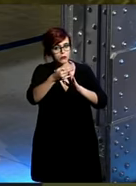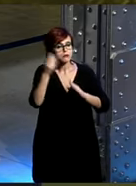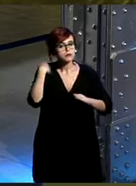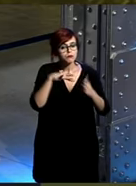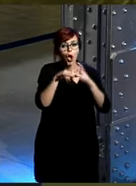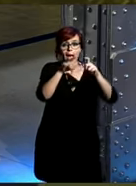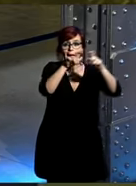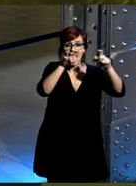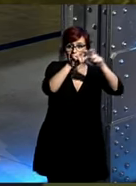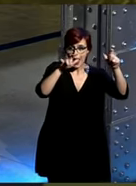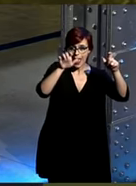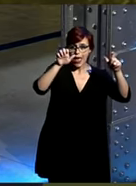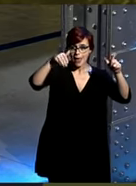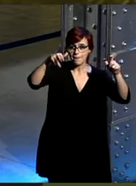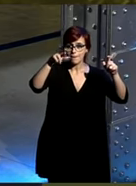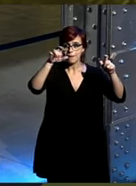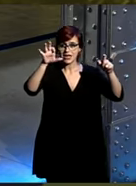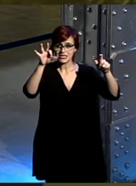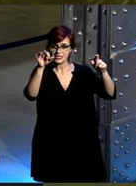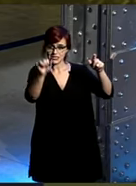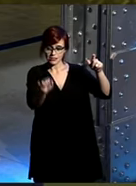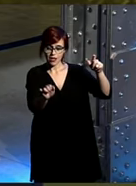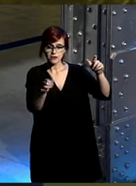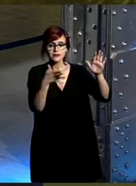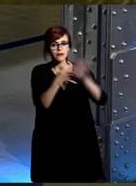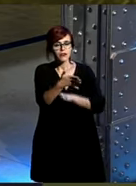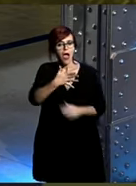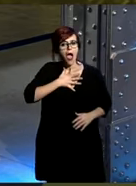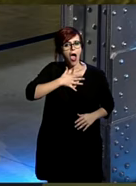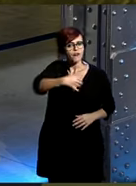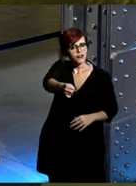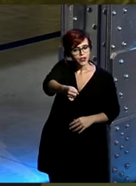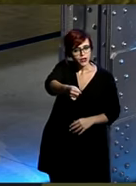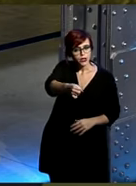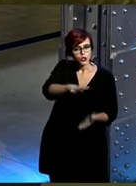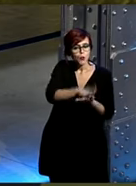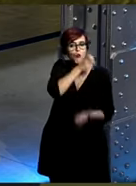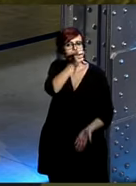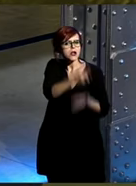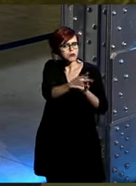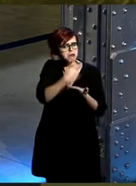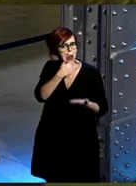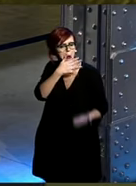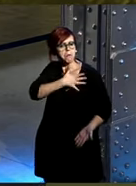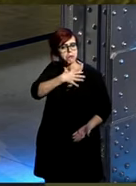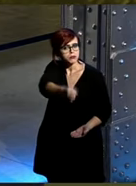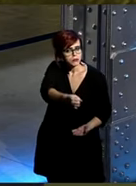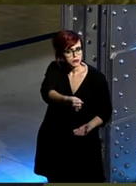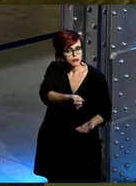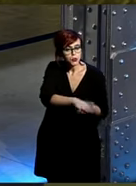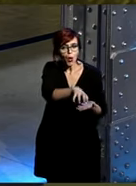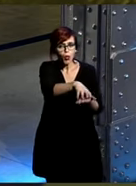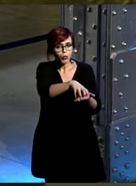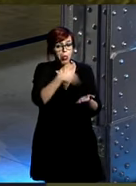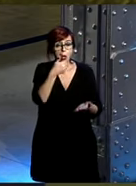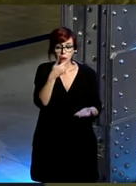palabra empresa en el diccionario, ¿no? Atreverte con un reto, con algo que tiene dificultades y que tiene incertidumbres,